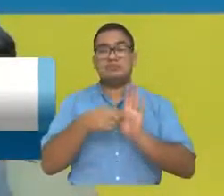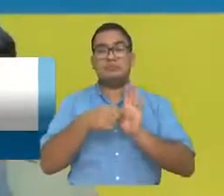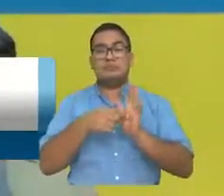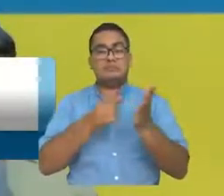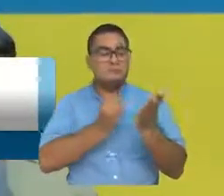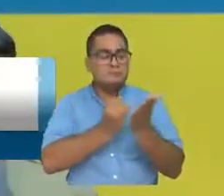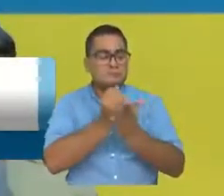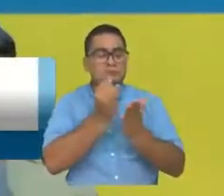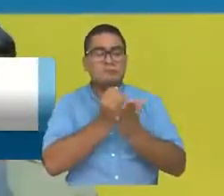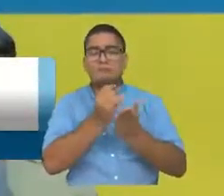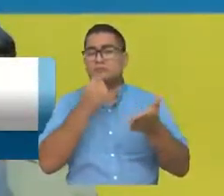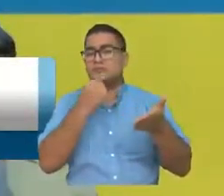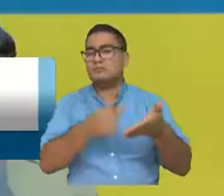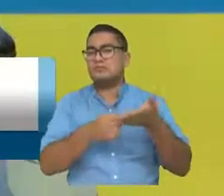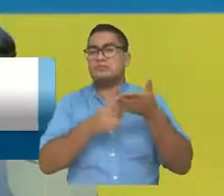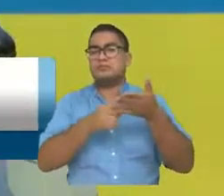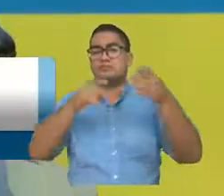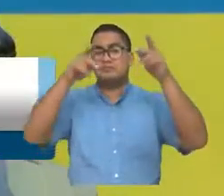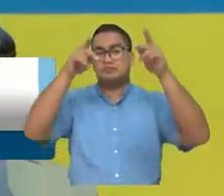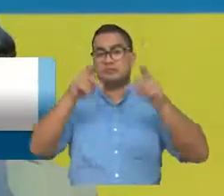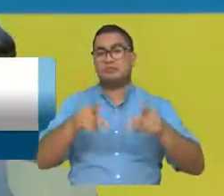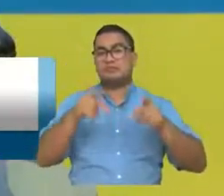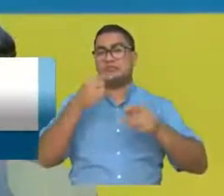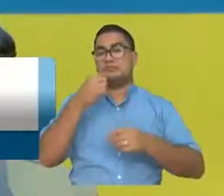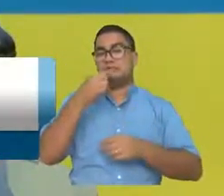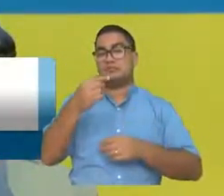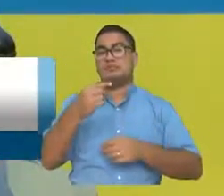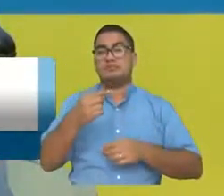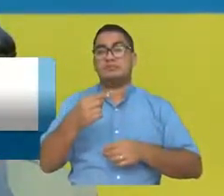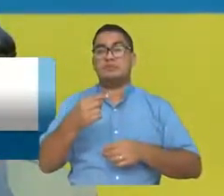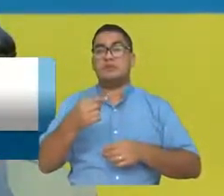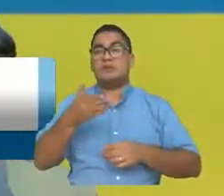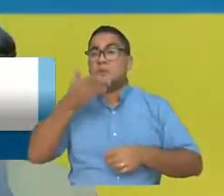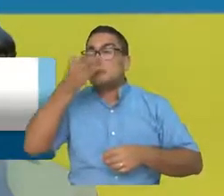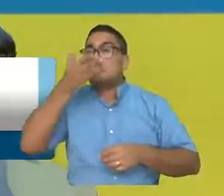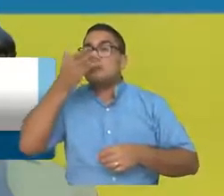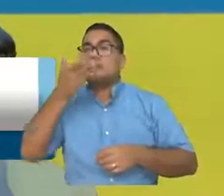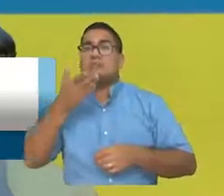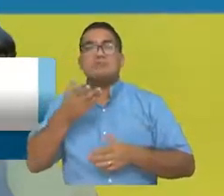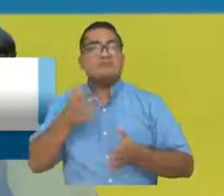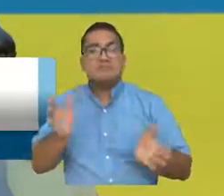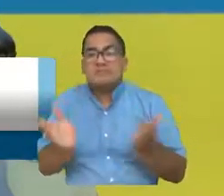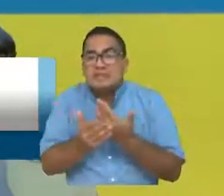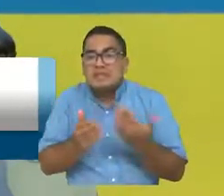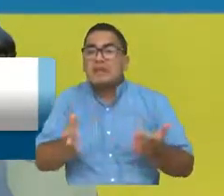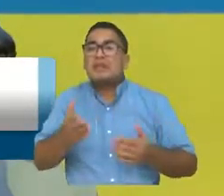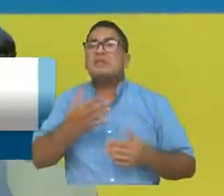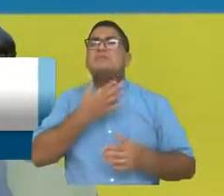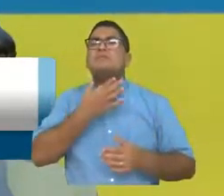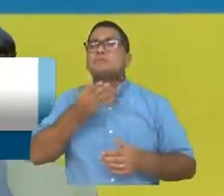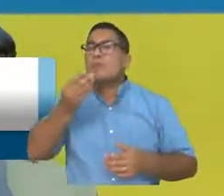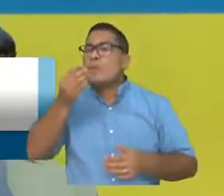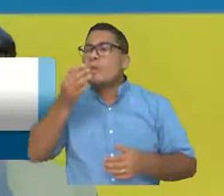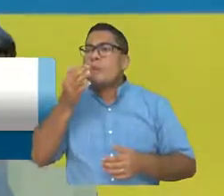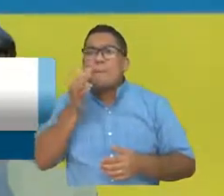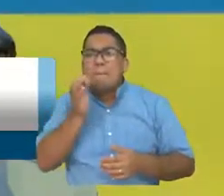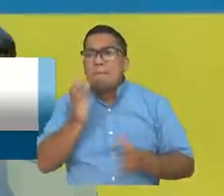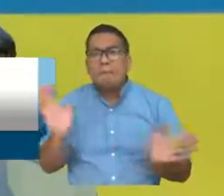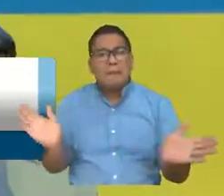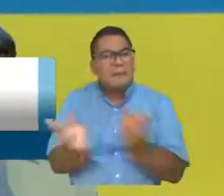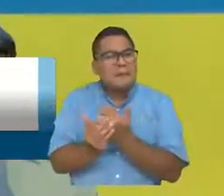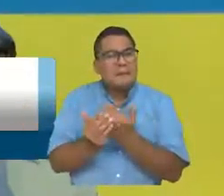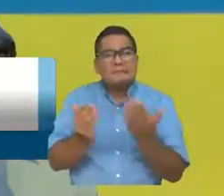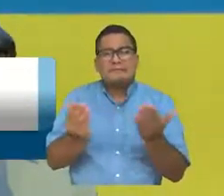y de esa forma tomar las medidas pertinentes en ese momento. Hay personas que han expresado,